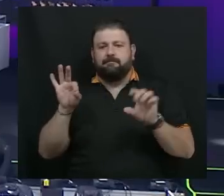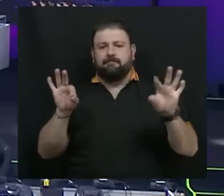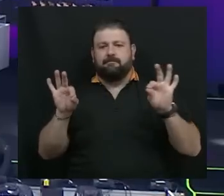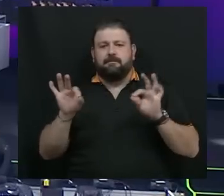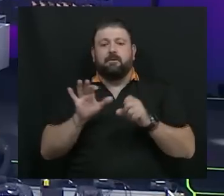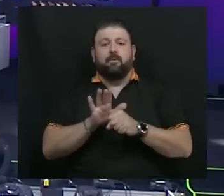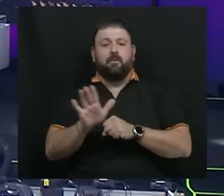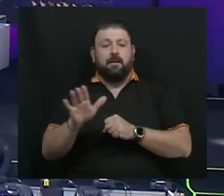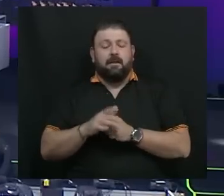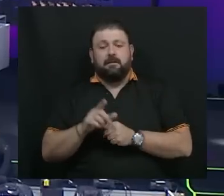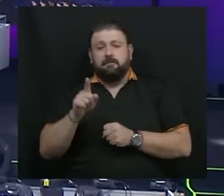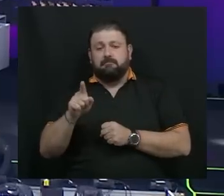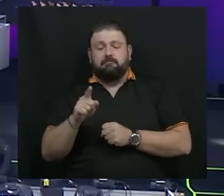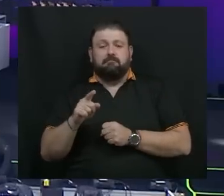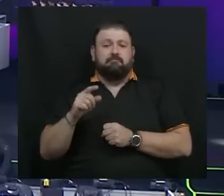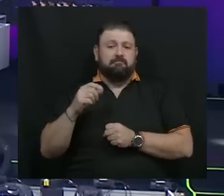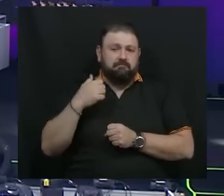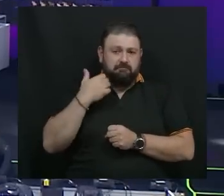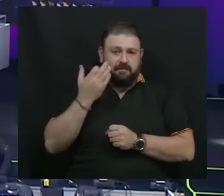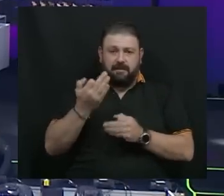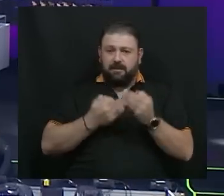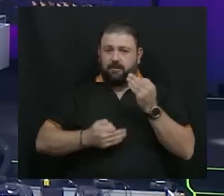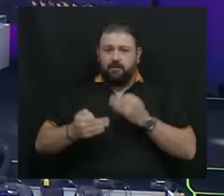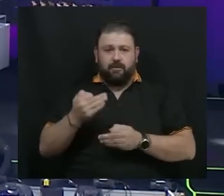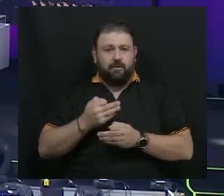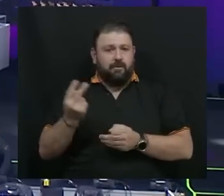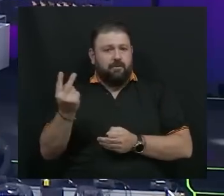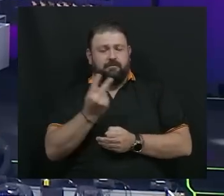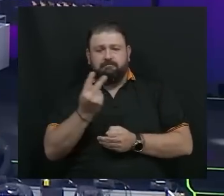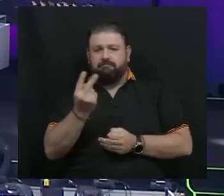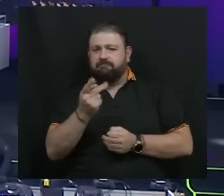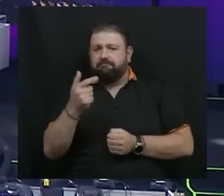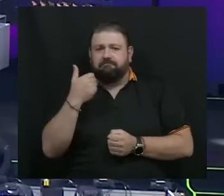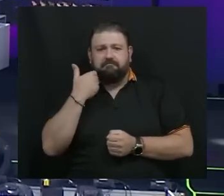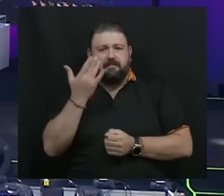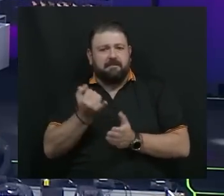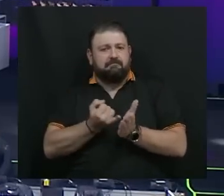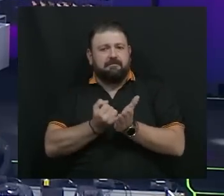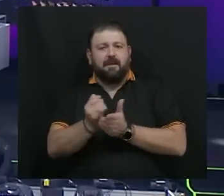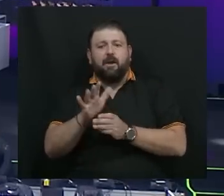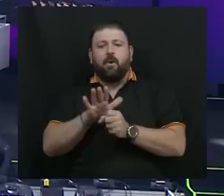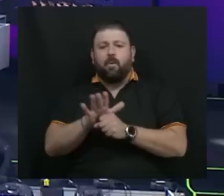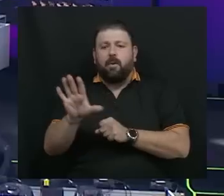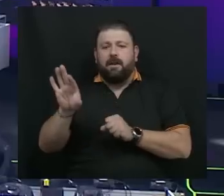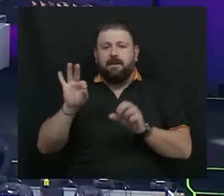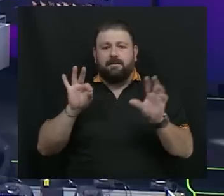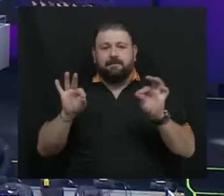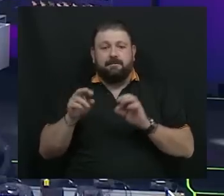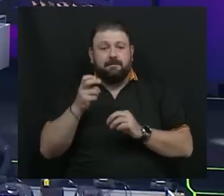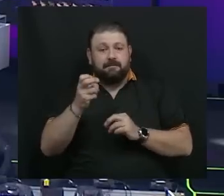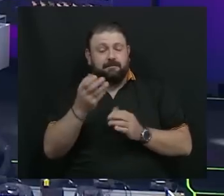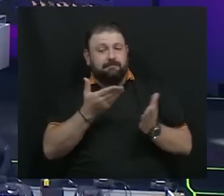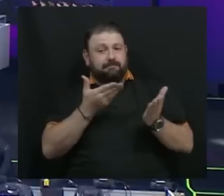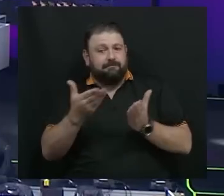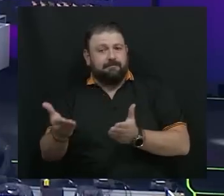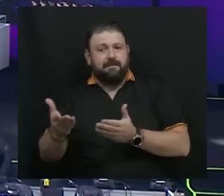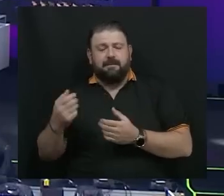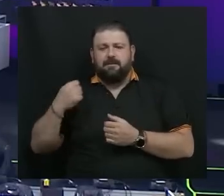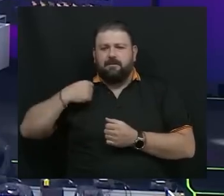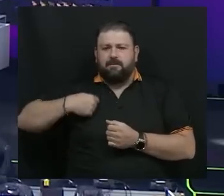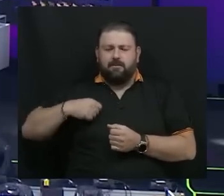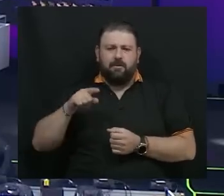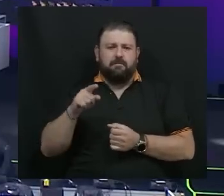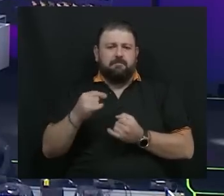Y si eres hombre, el de Seitú, pues vas a llamar si más la atención. Si vas a hacer negocio Seitú, el de Seitú, claro. Por favor. Vas a llegar con ese bolso a tu casa y tu esposa te va a